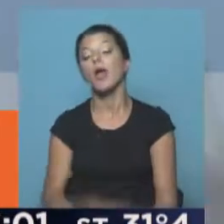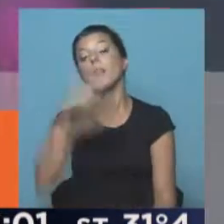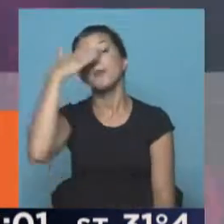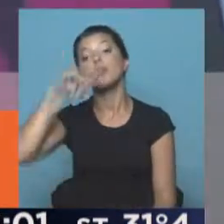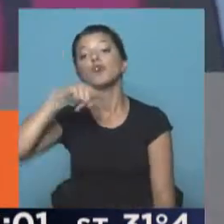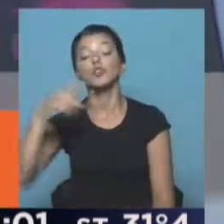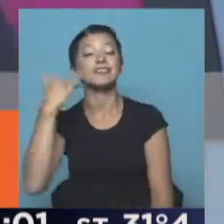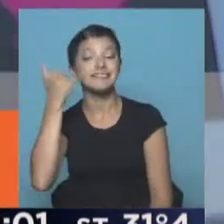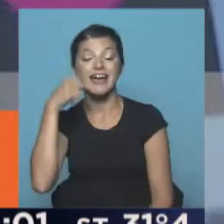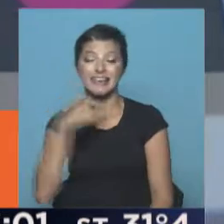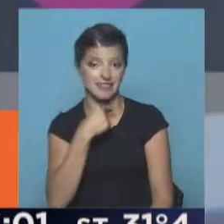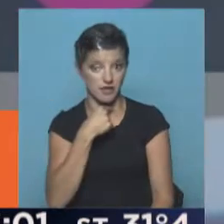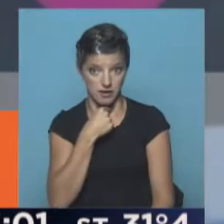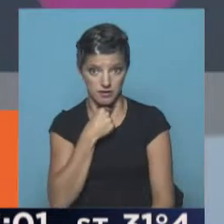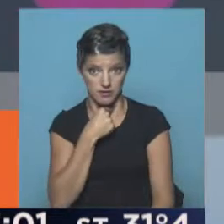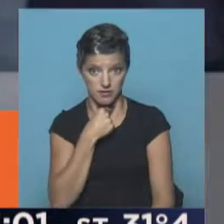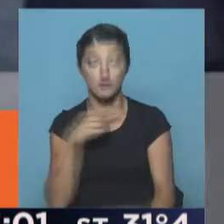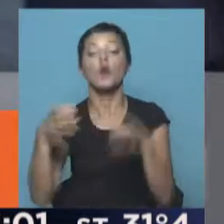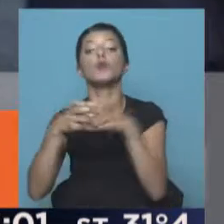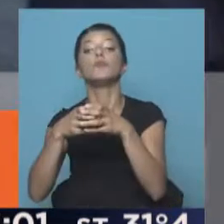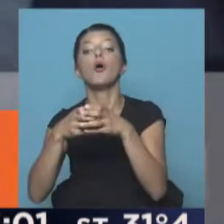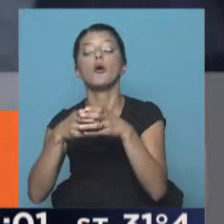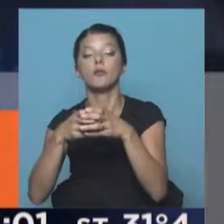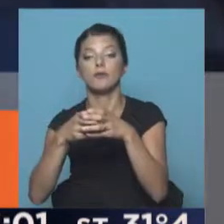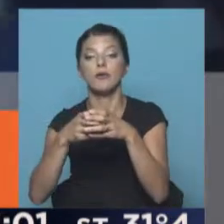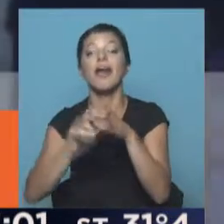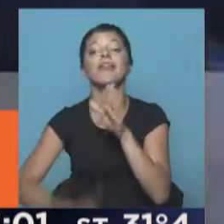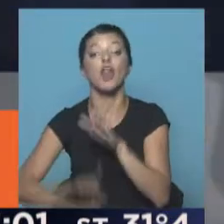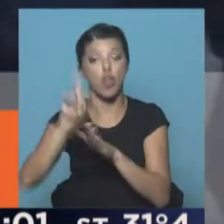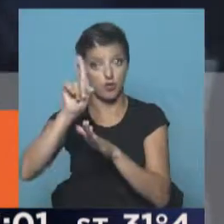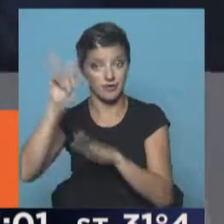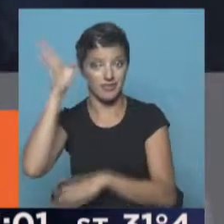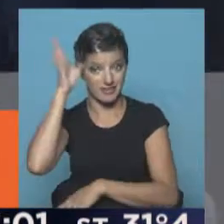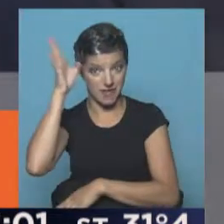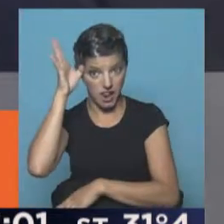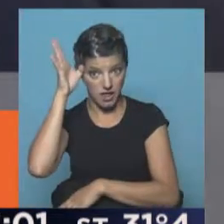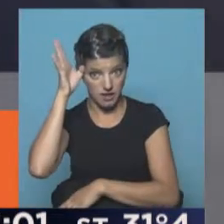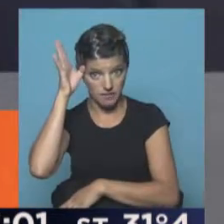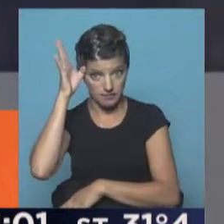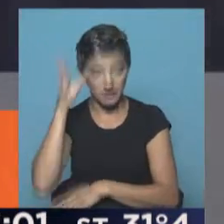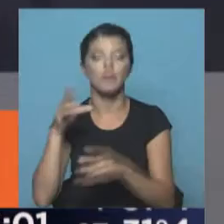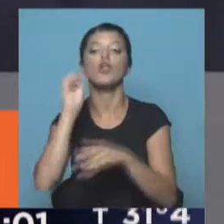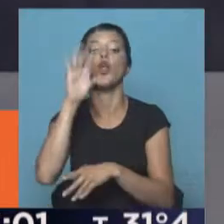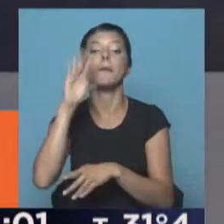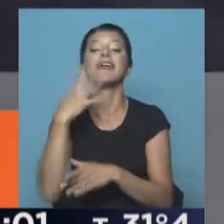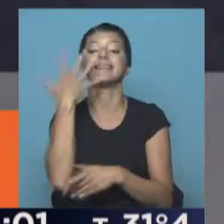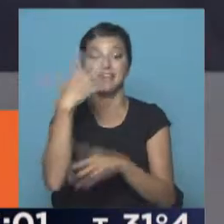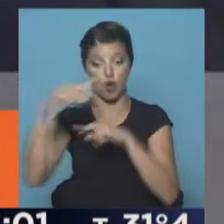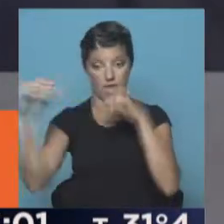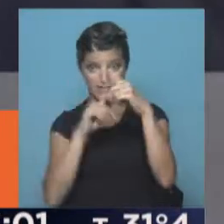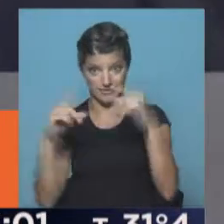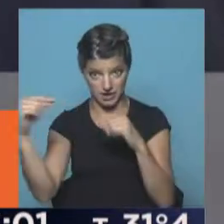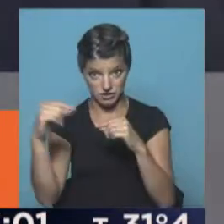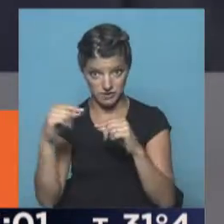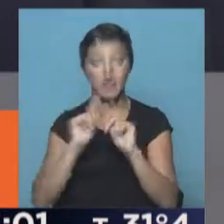la Lega Nord, el partido separatista del norte, fuerte en el norte de Italia, el movimiento 5 Estrellas, y el propio Matteo Renzi,